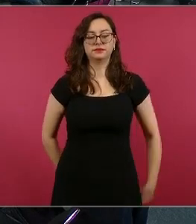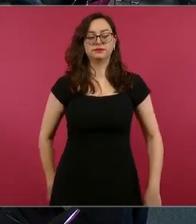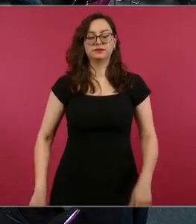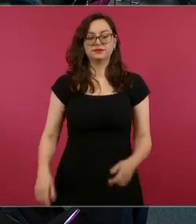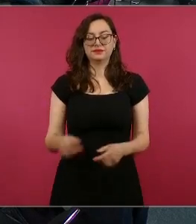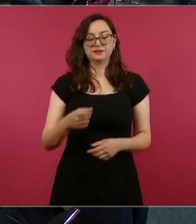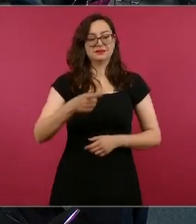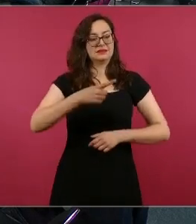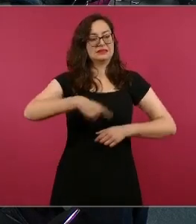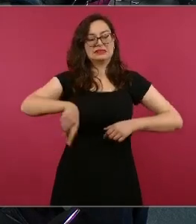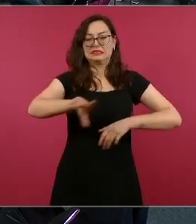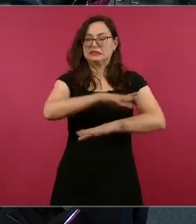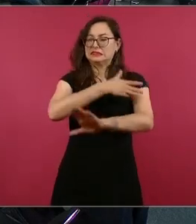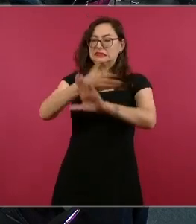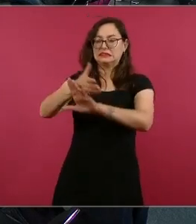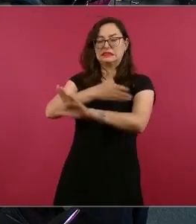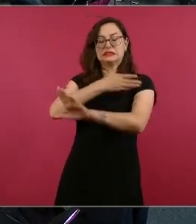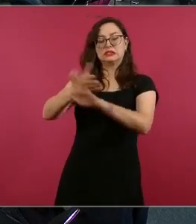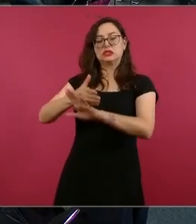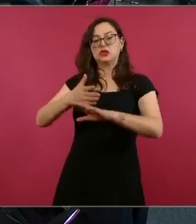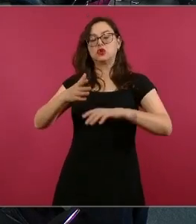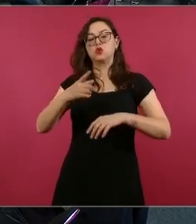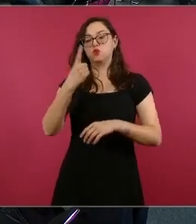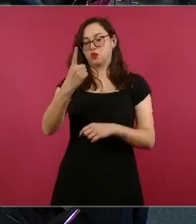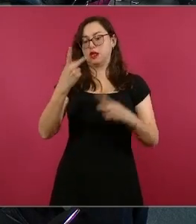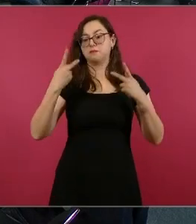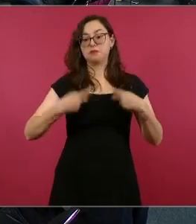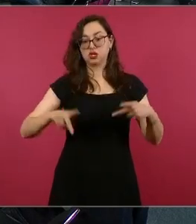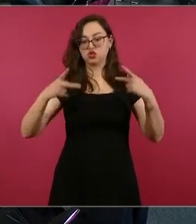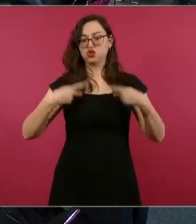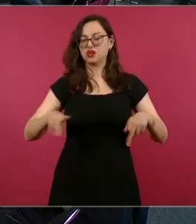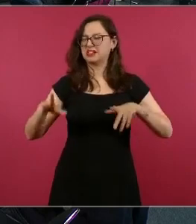en contra de una persona,